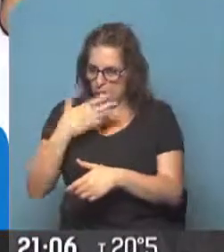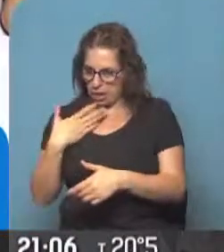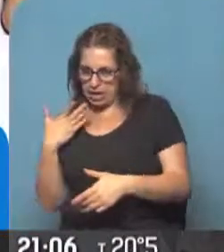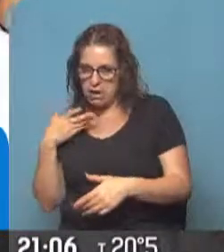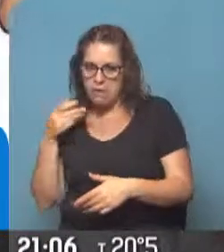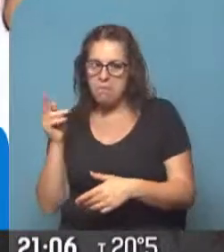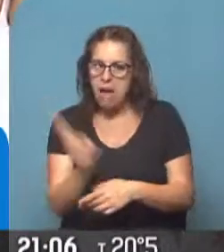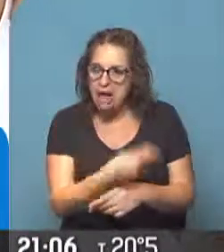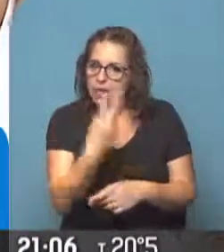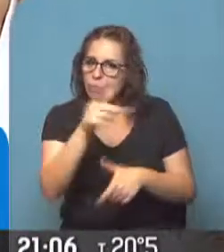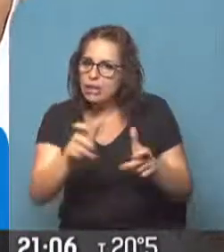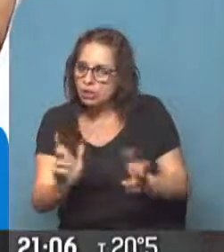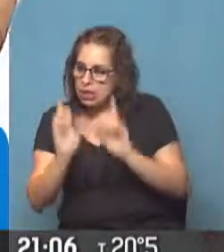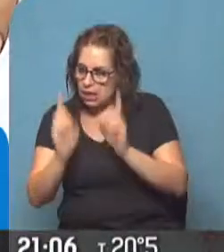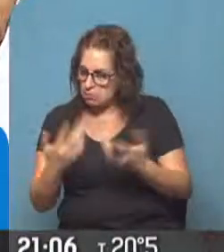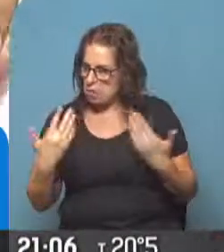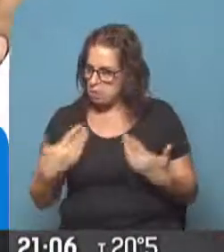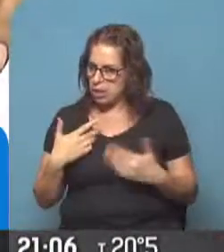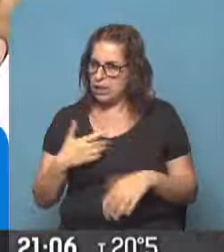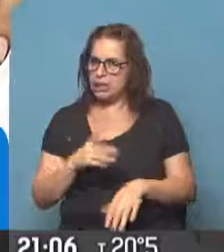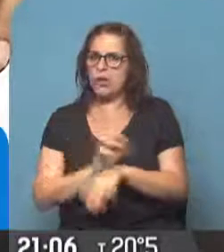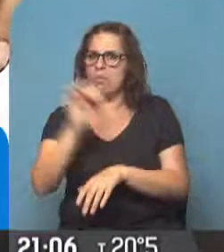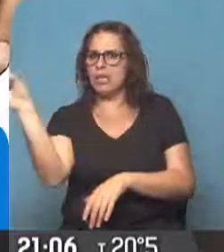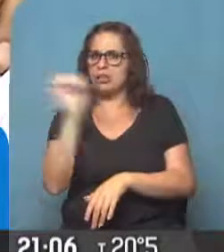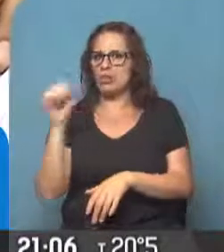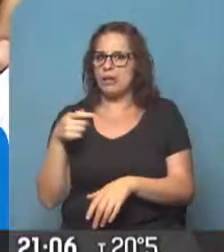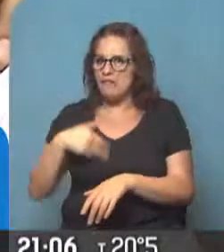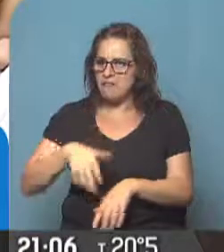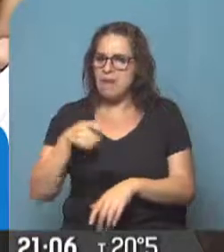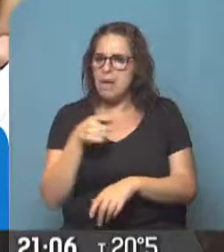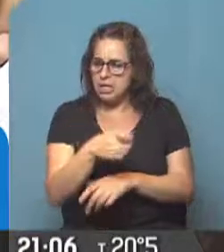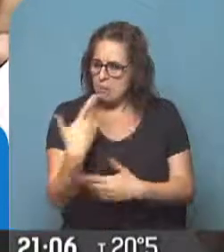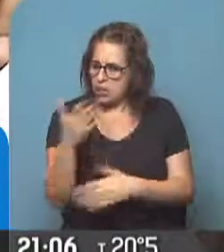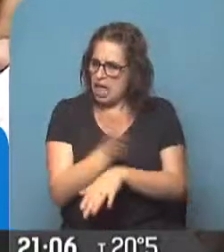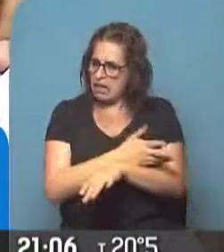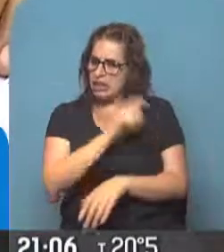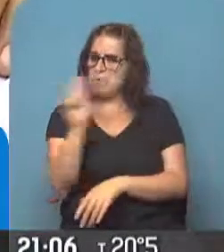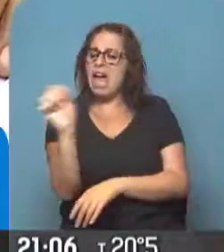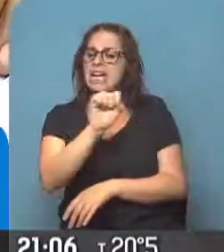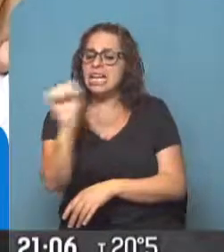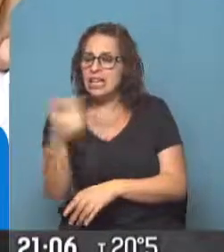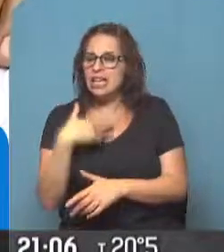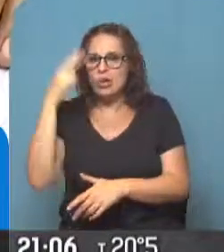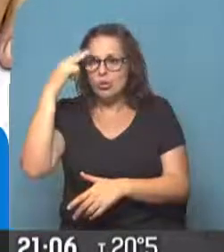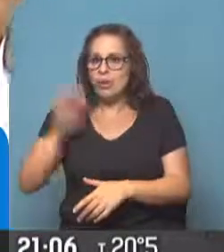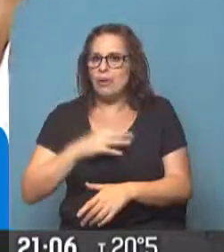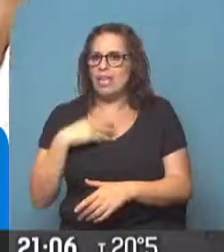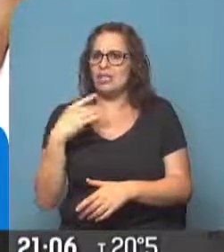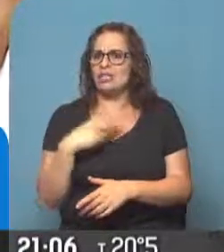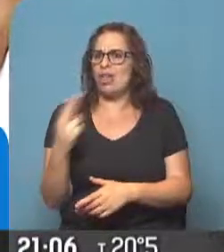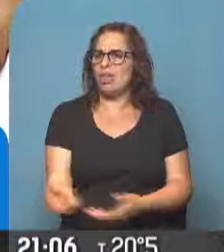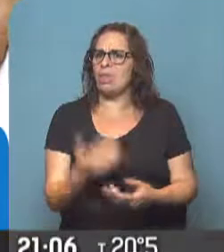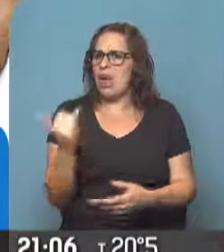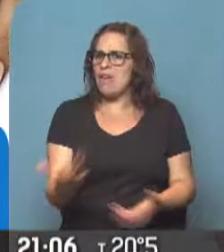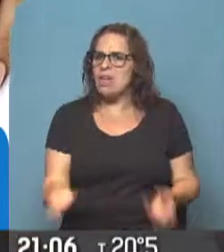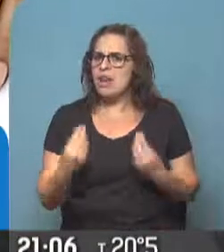pudo tener un asesino en el volante también que pudo manejar. 9 años no es nada. 9 años que